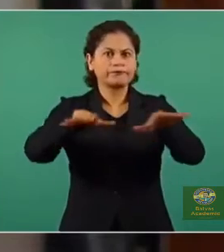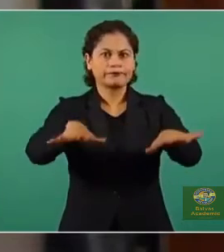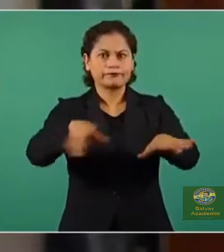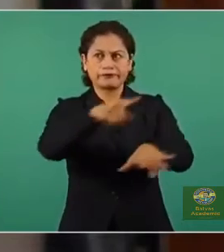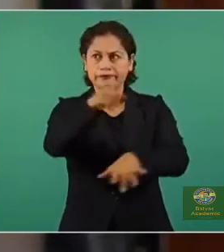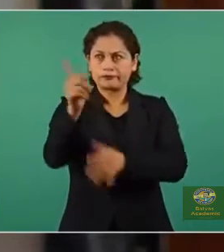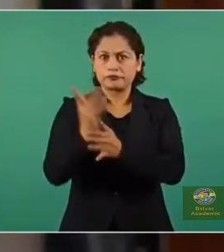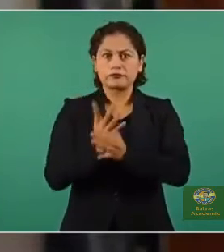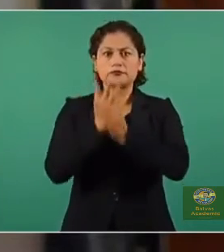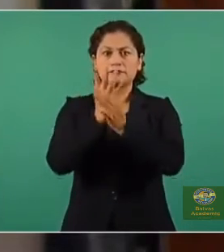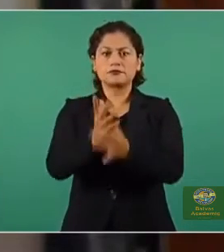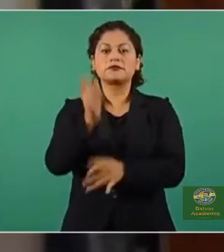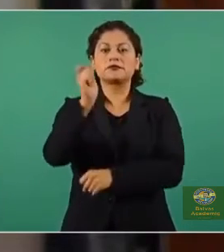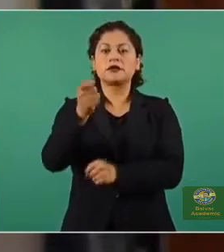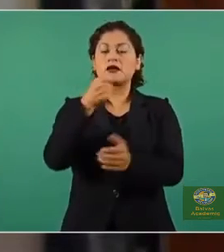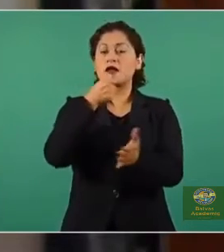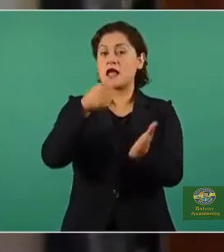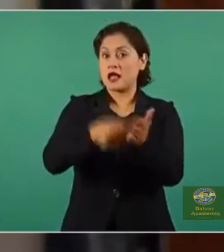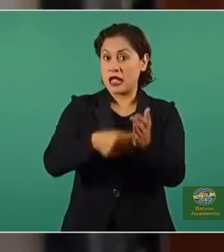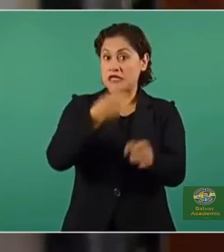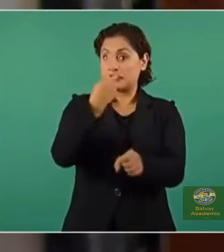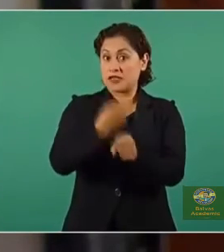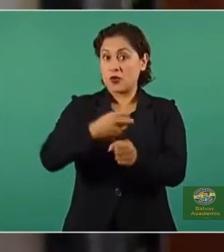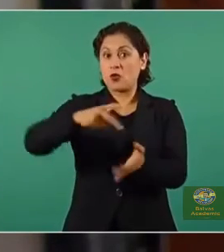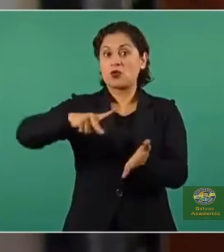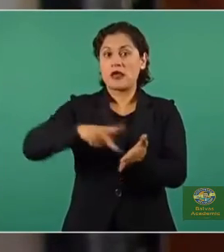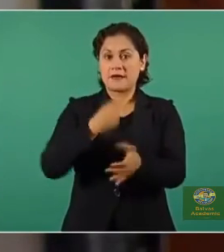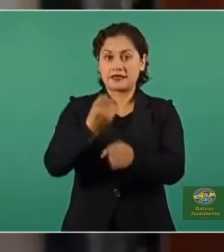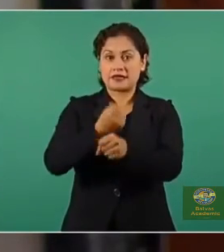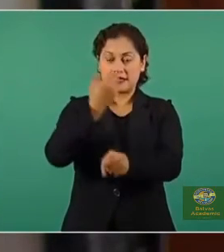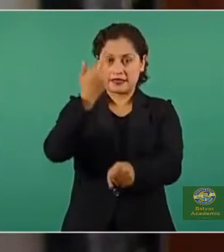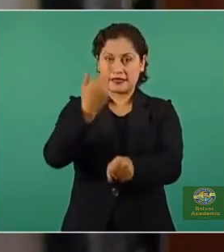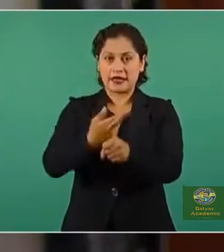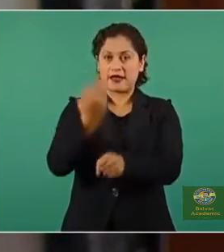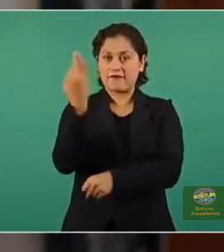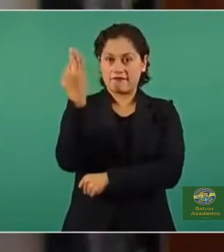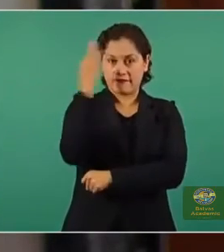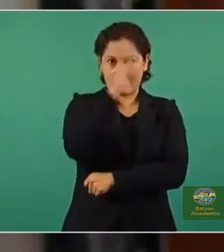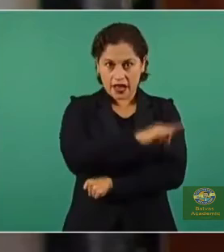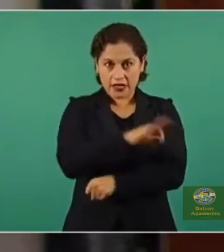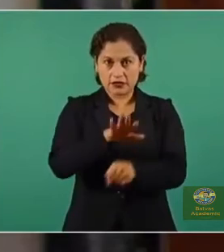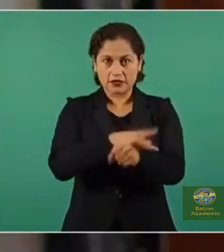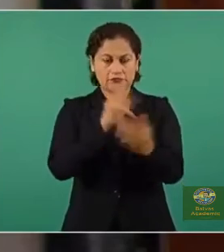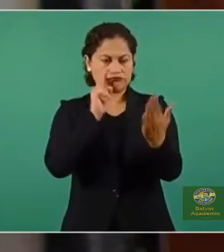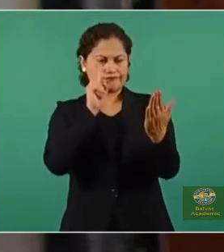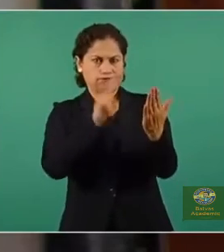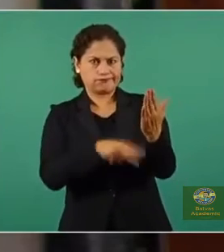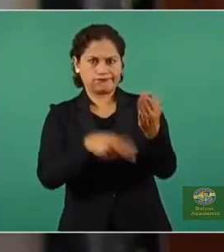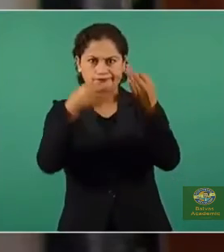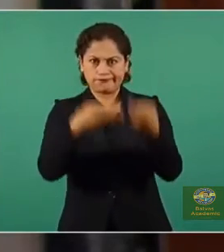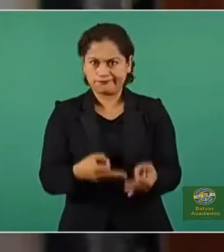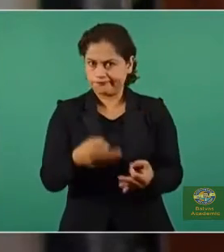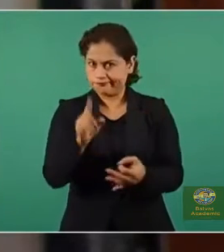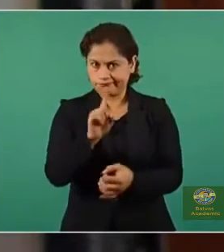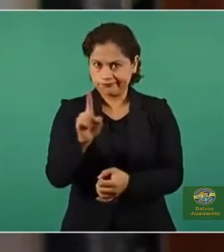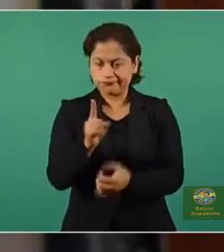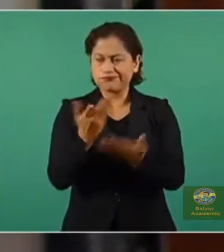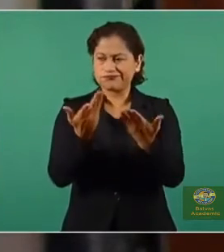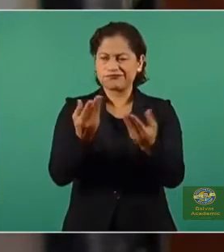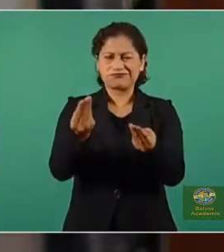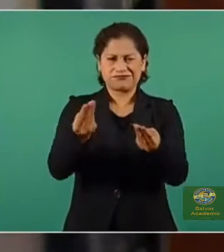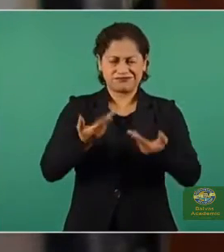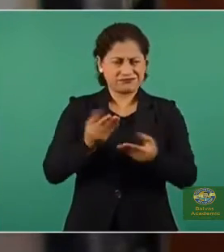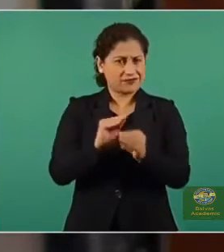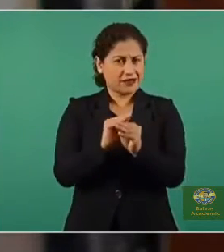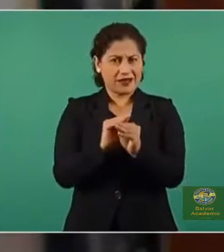la segunda que se presentó por parte inclusive de la Secretaría era falsa porque no era oficial el documento, que nos aclare de